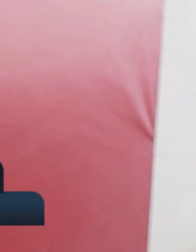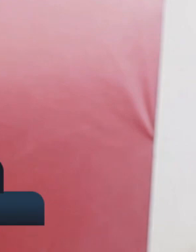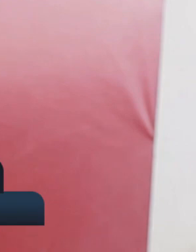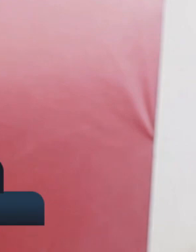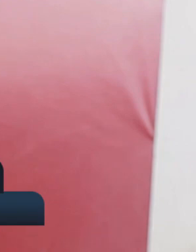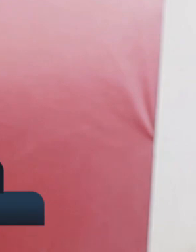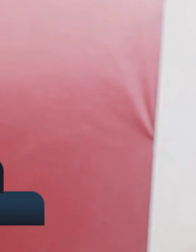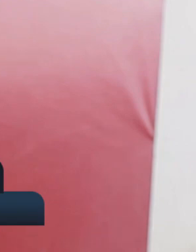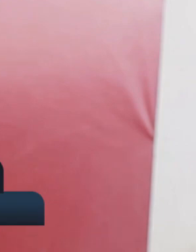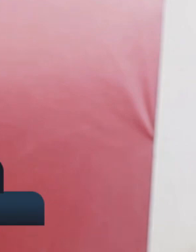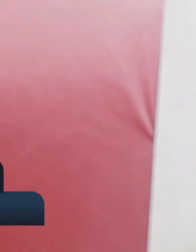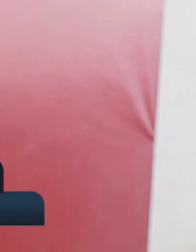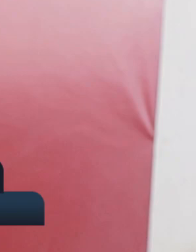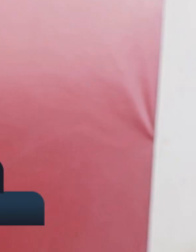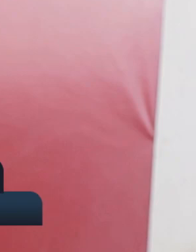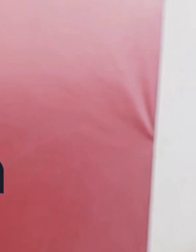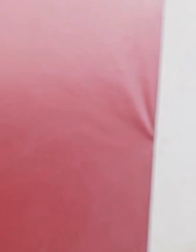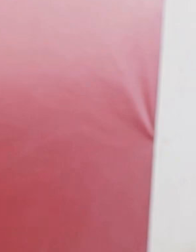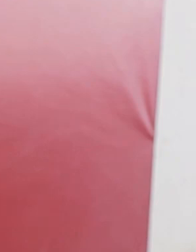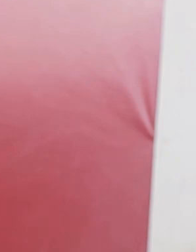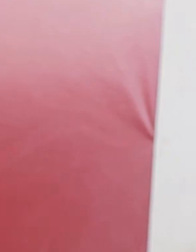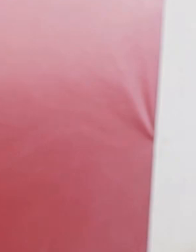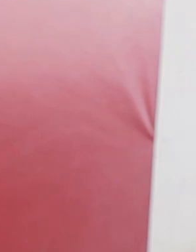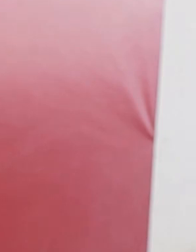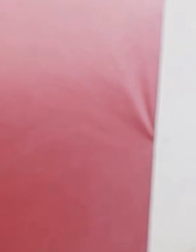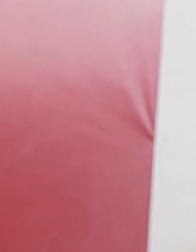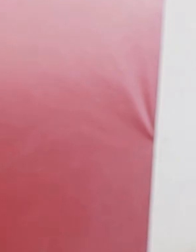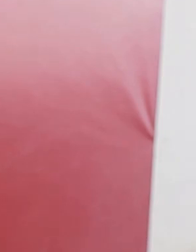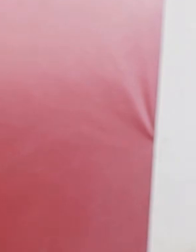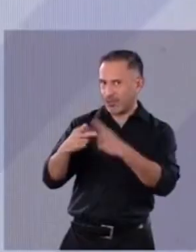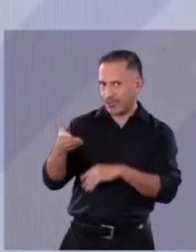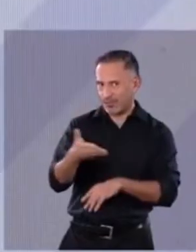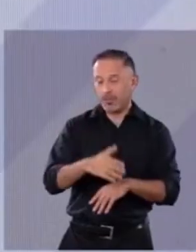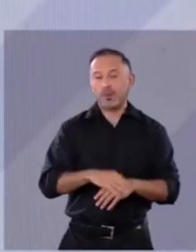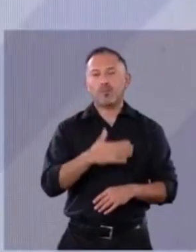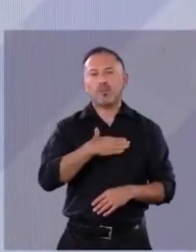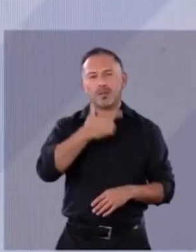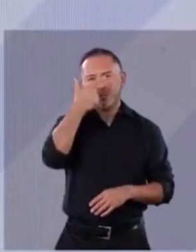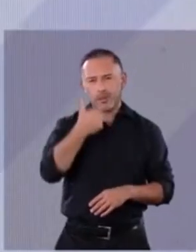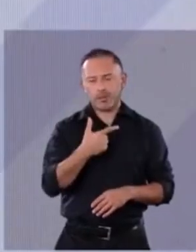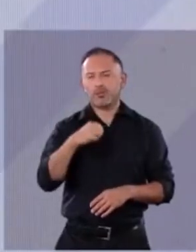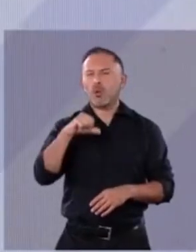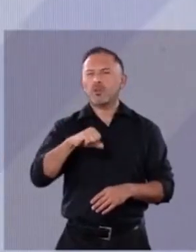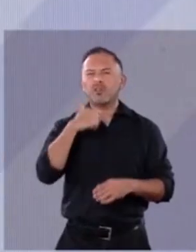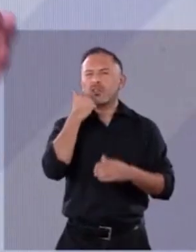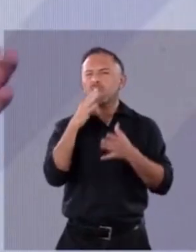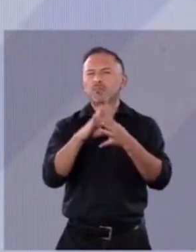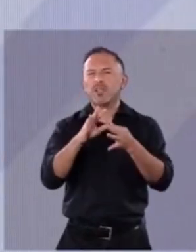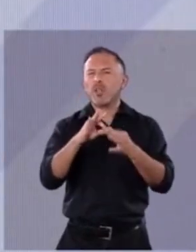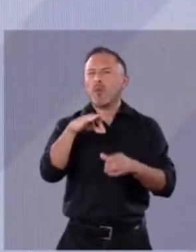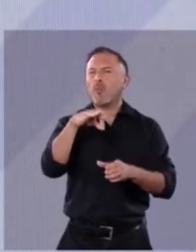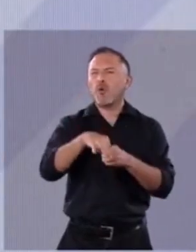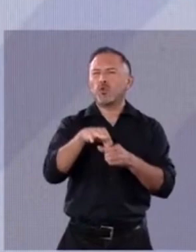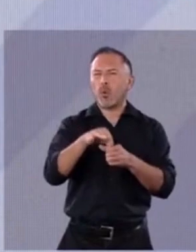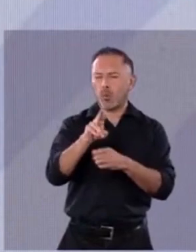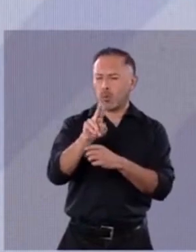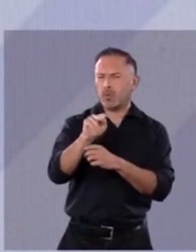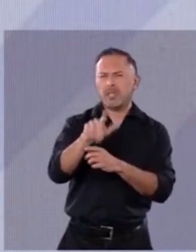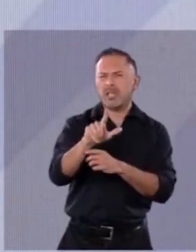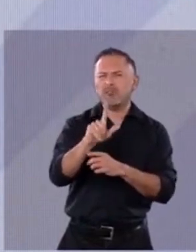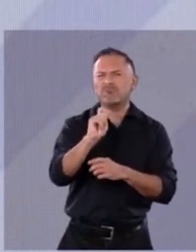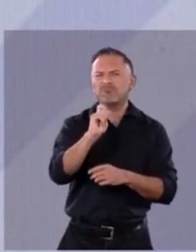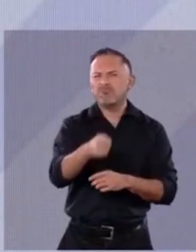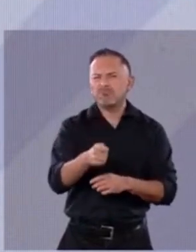propuesta no es una candidata que ella presente a la ciudadanía lo que necesita